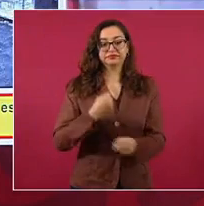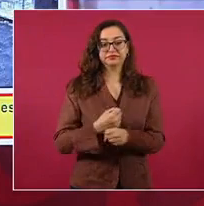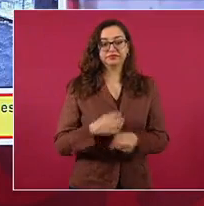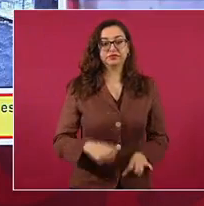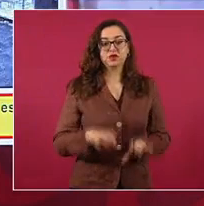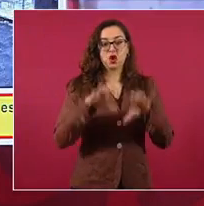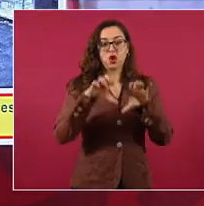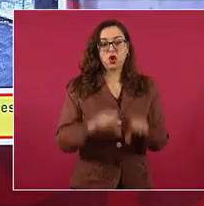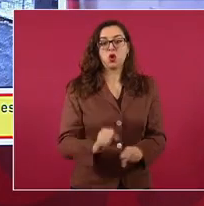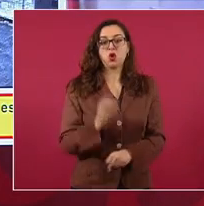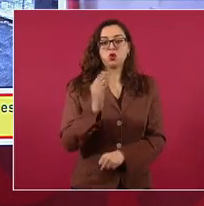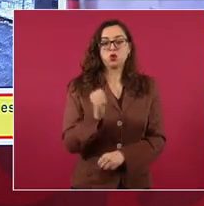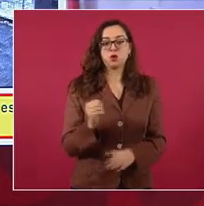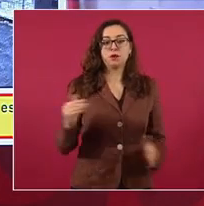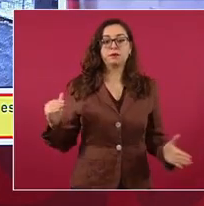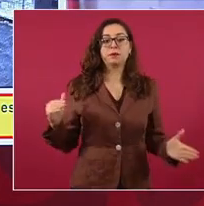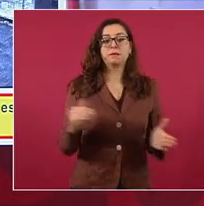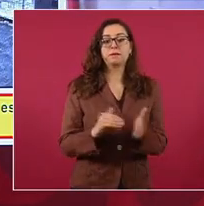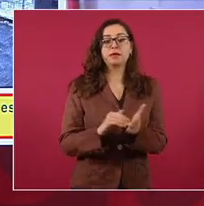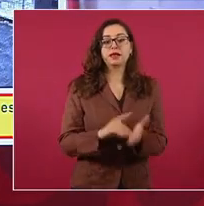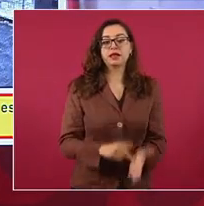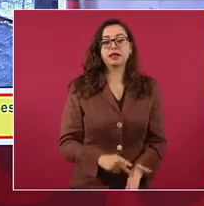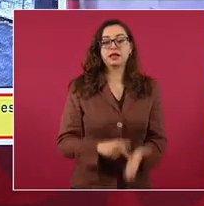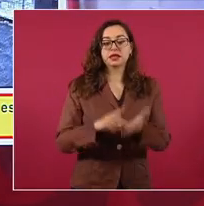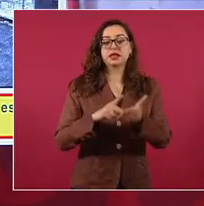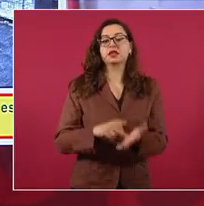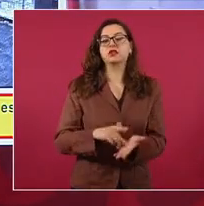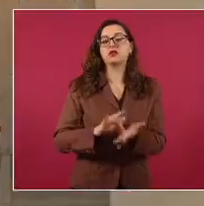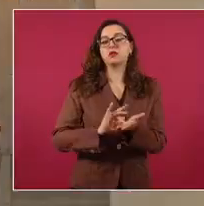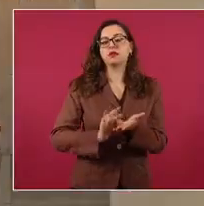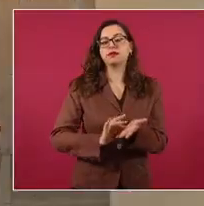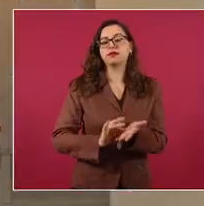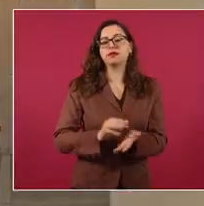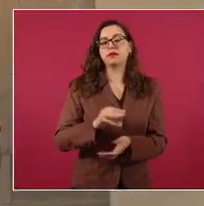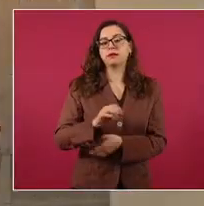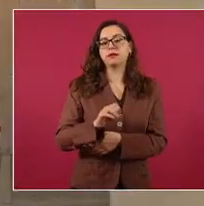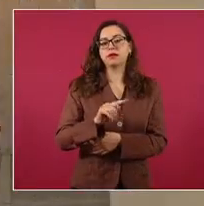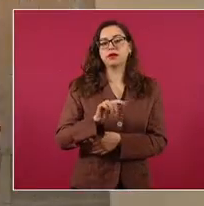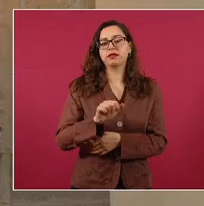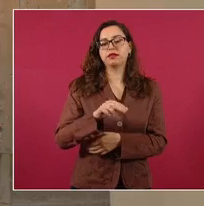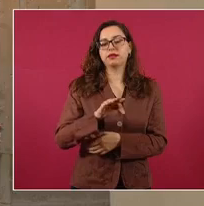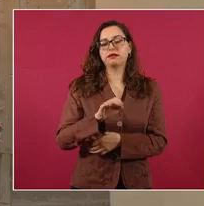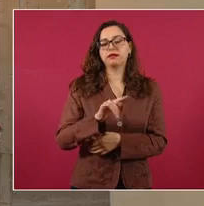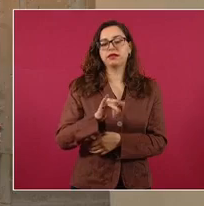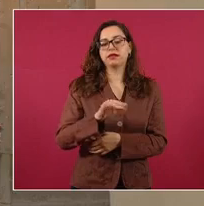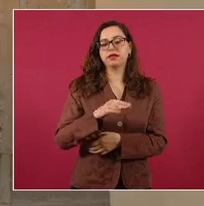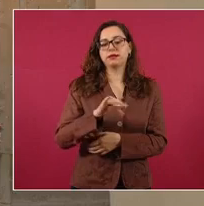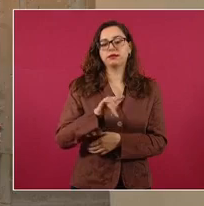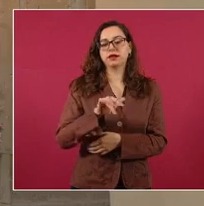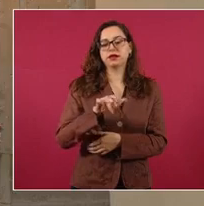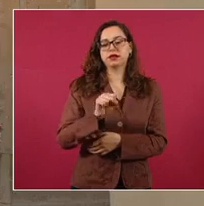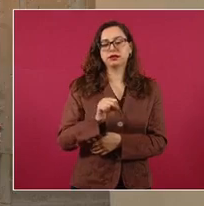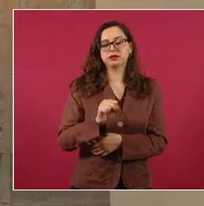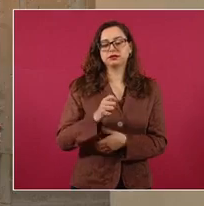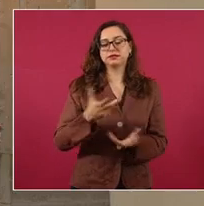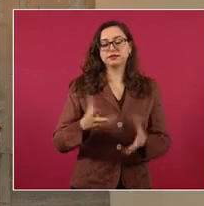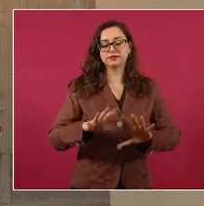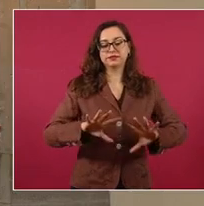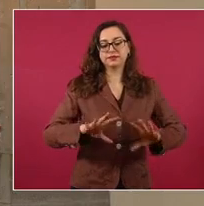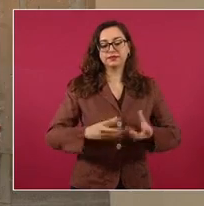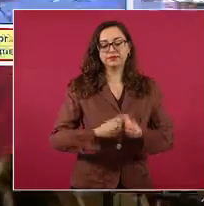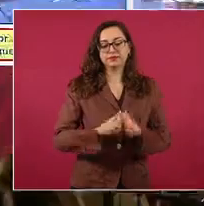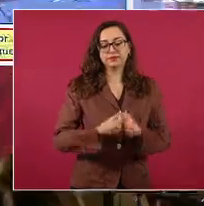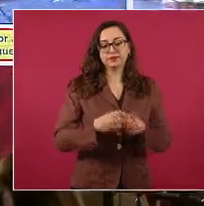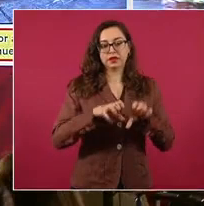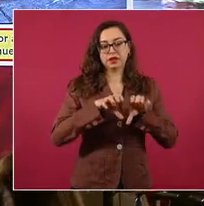9.457 kilogramos de metanfetaminas. Este aseguramiento de más de 8 toneladas es el